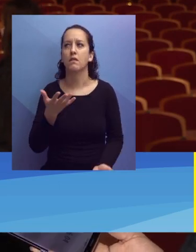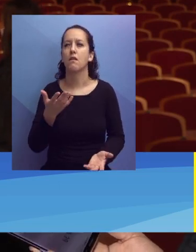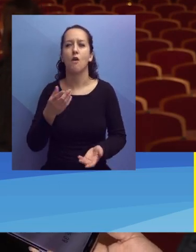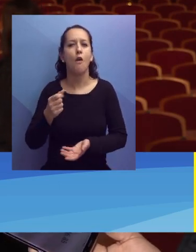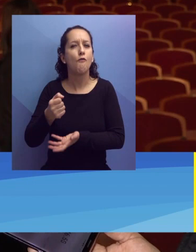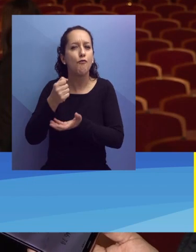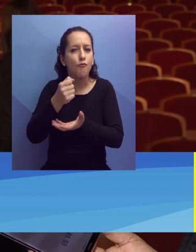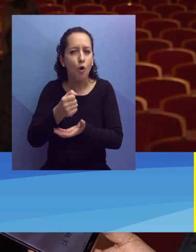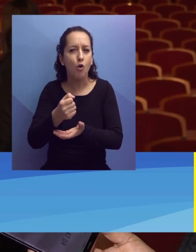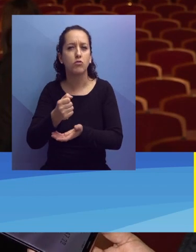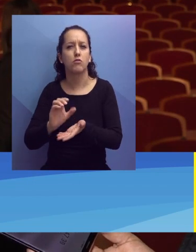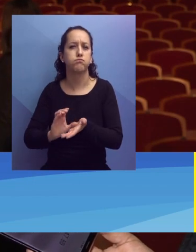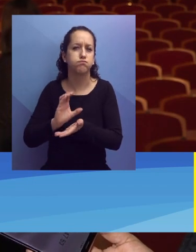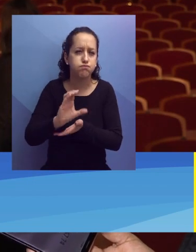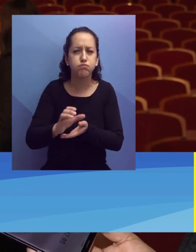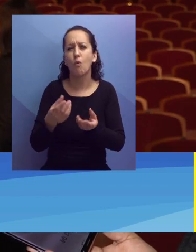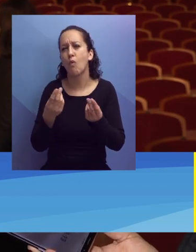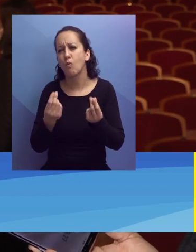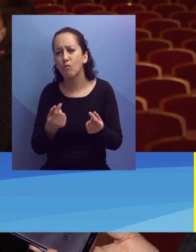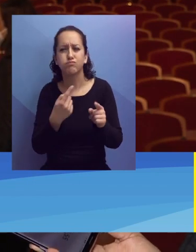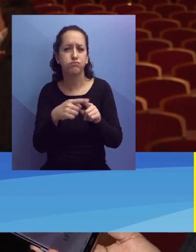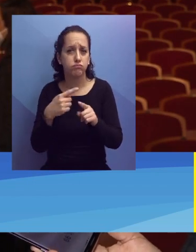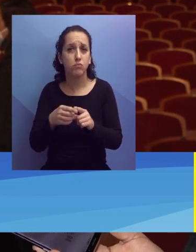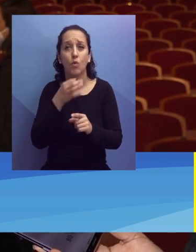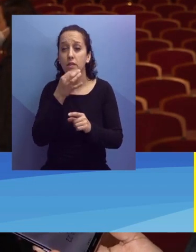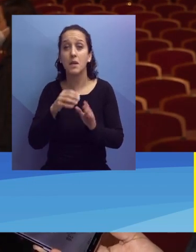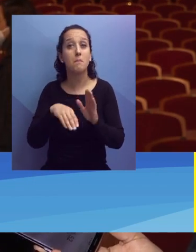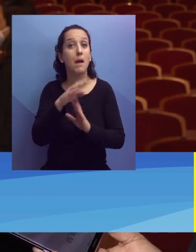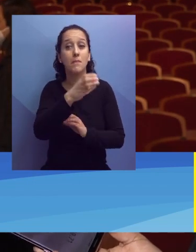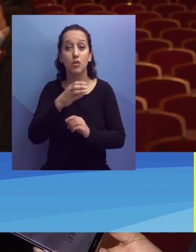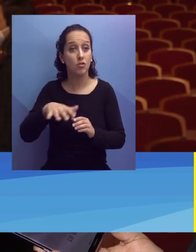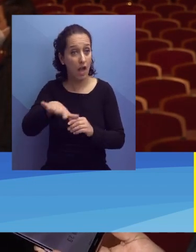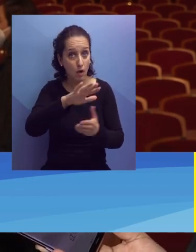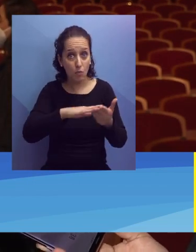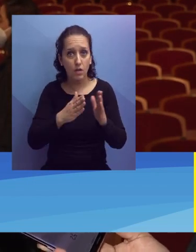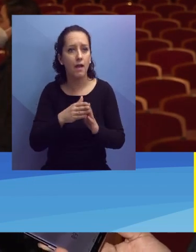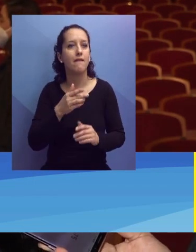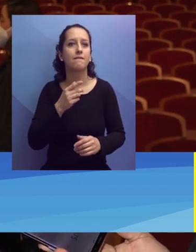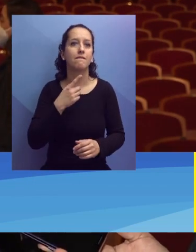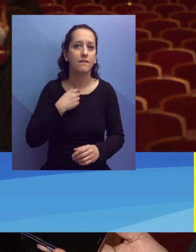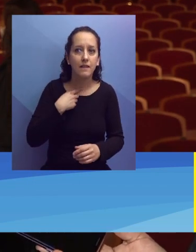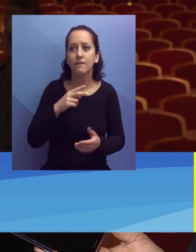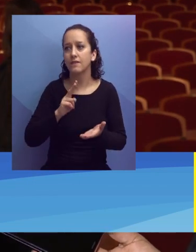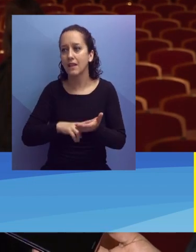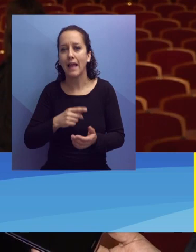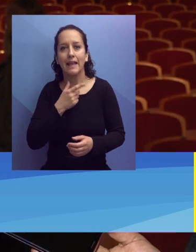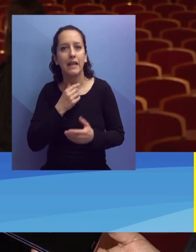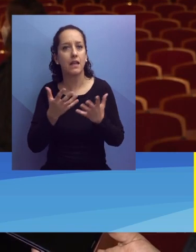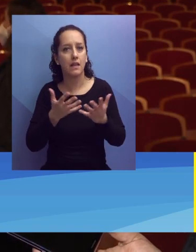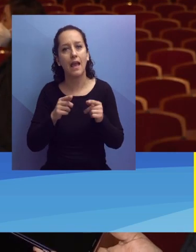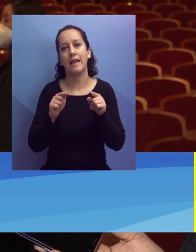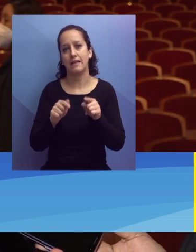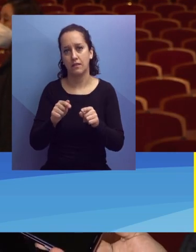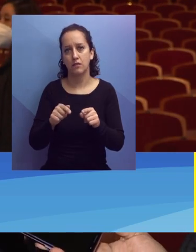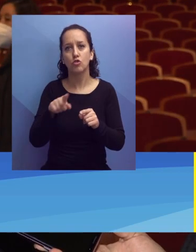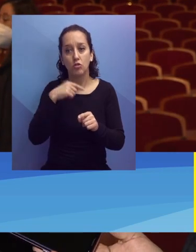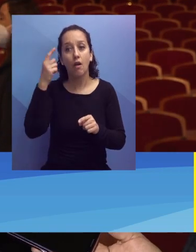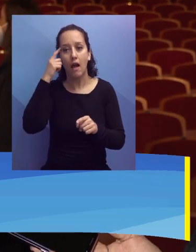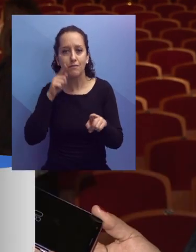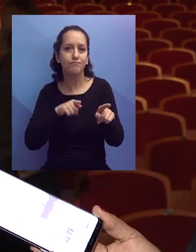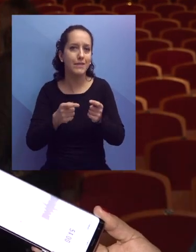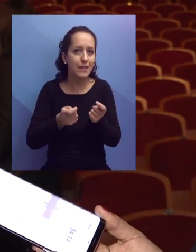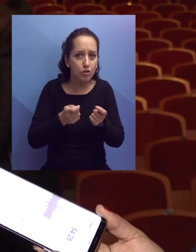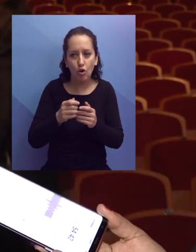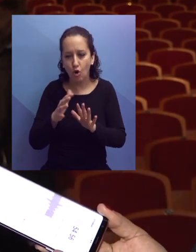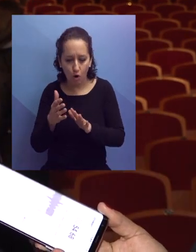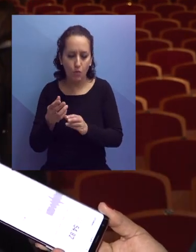los recursos que se inyectaron, fueron iniciativas priorizadas por la comunidad, donde nosotros también con nuestros equipos técnicos y también la capacidad de apalancar recursos fuimos